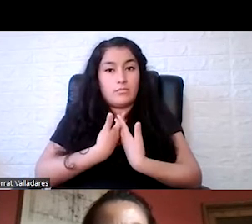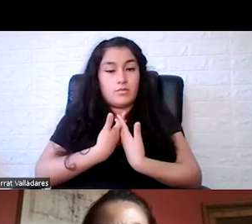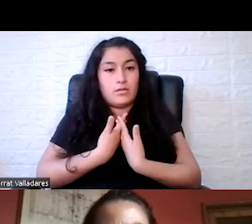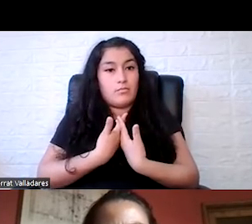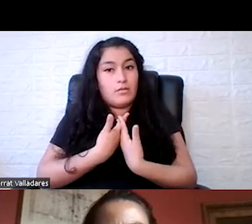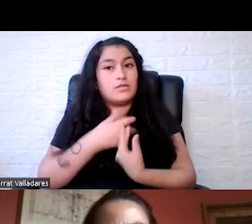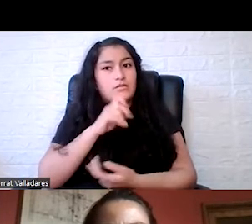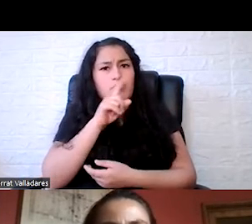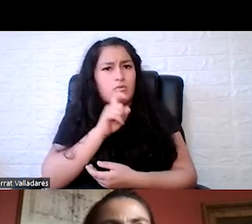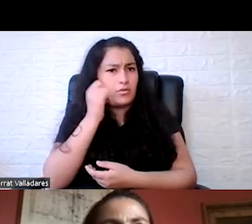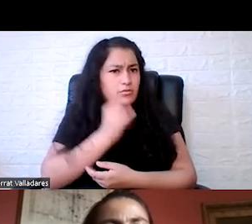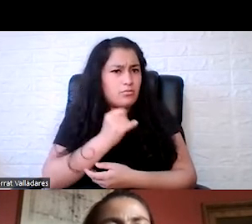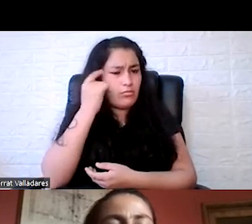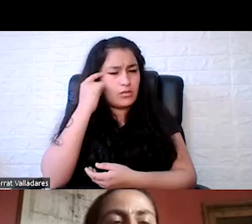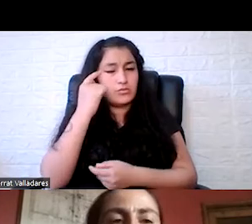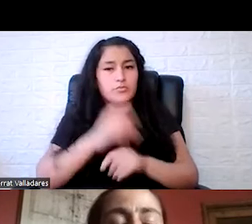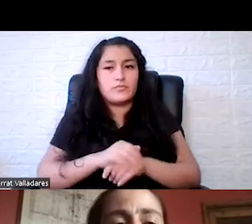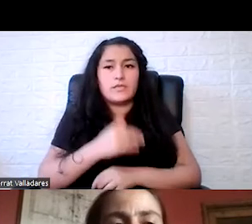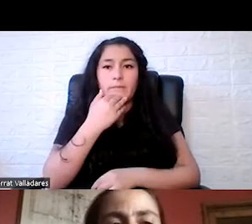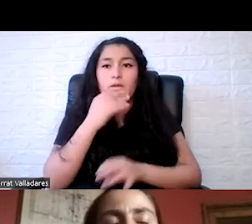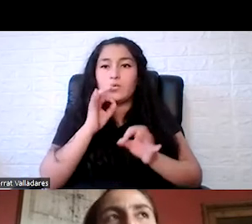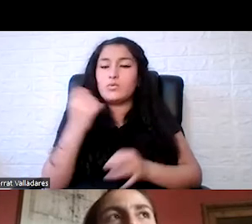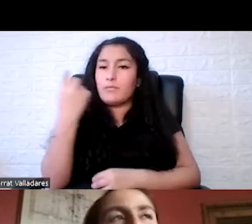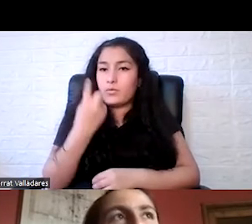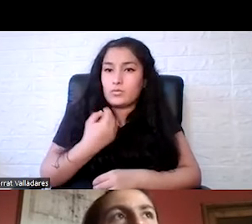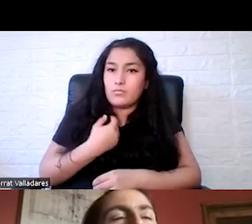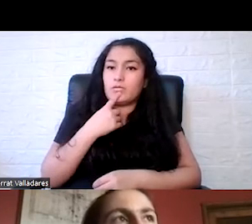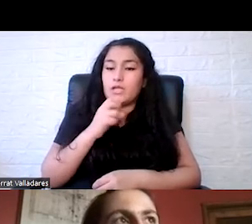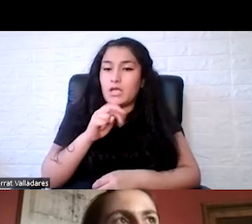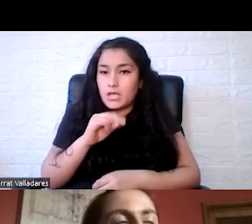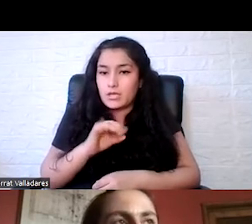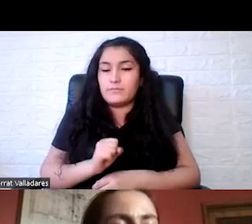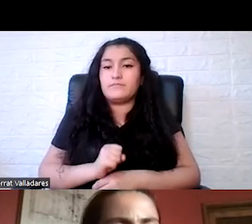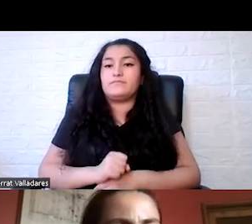pregunta que me hago todos los días. Y respecto a la pregunta de Tania,